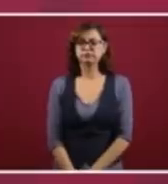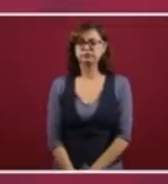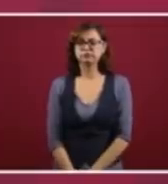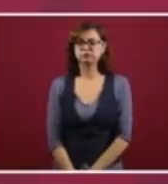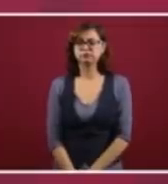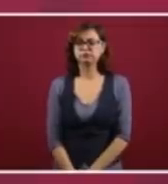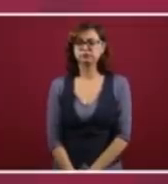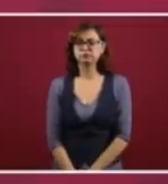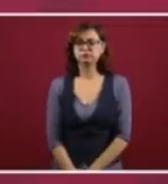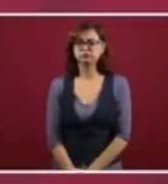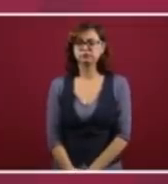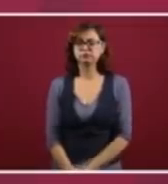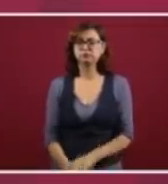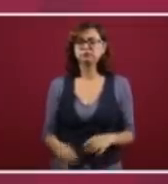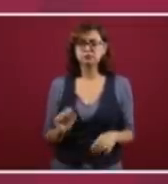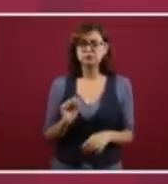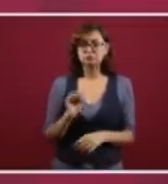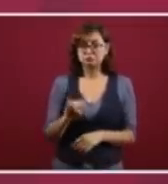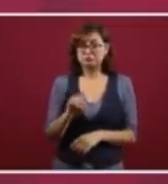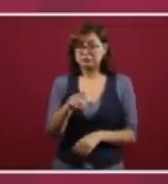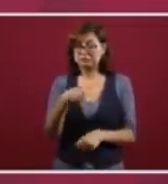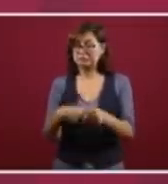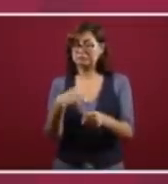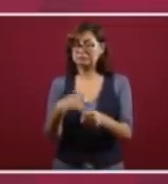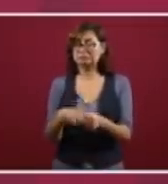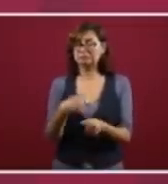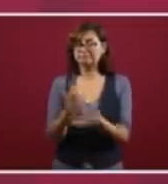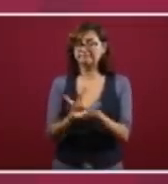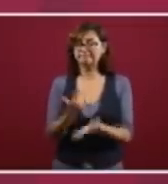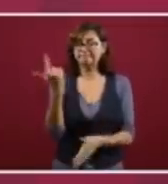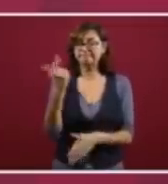Sí, por su estado de salud.